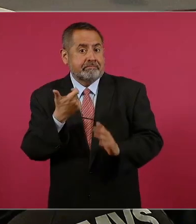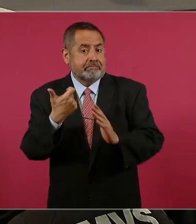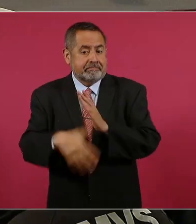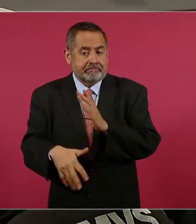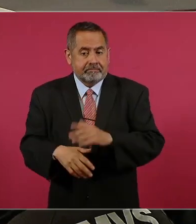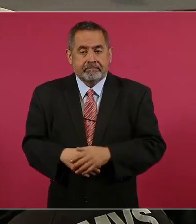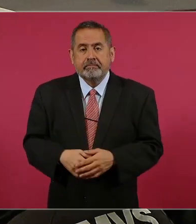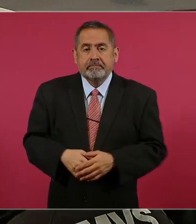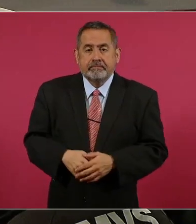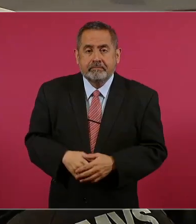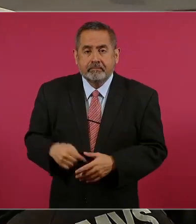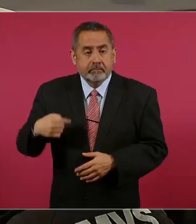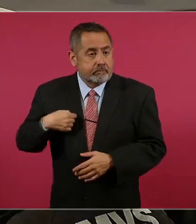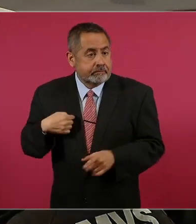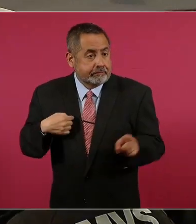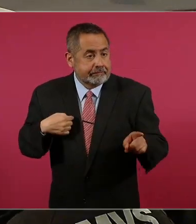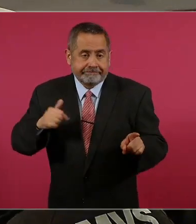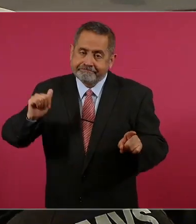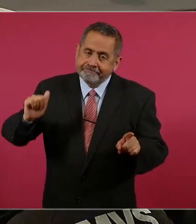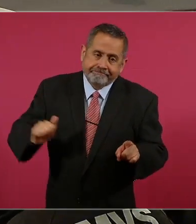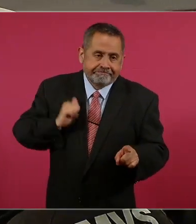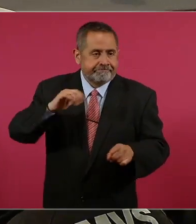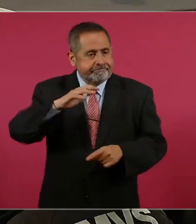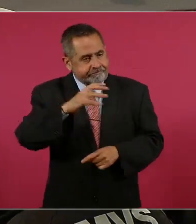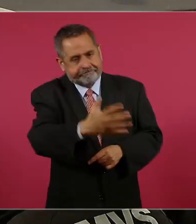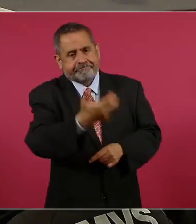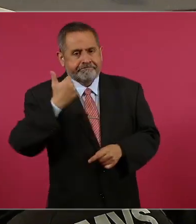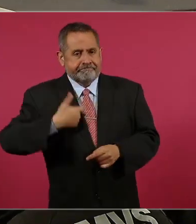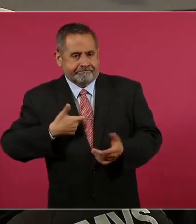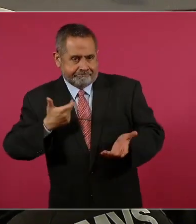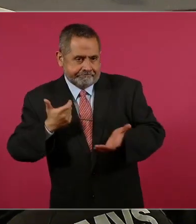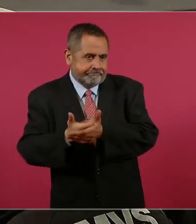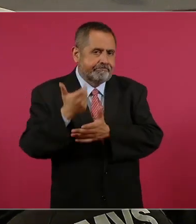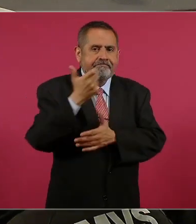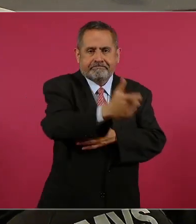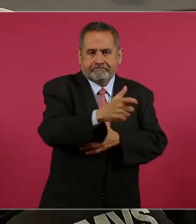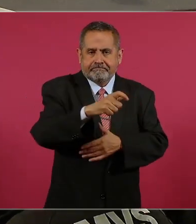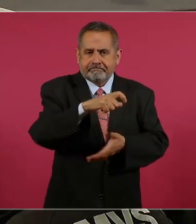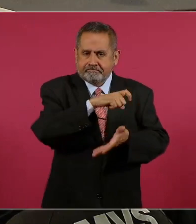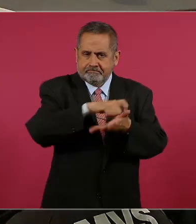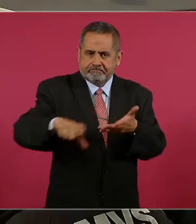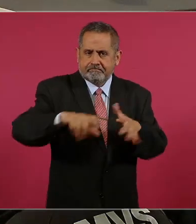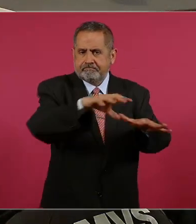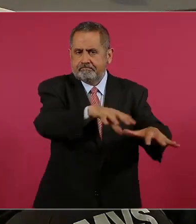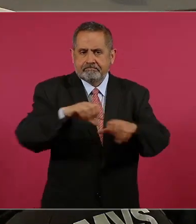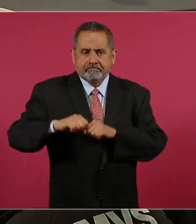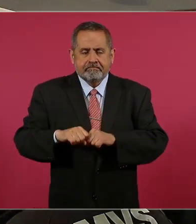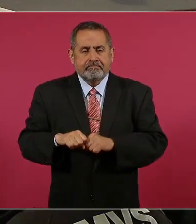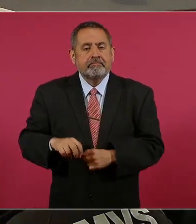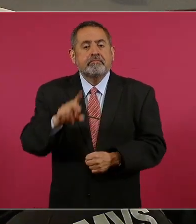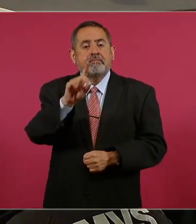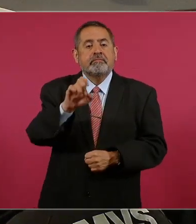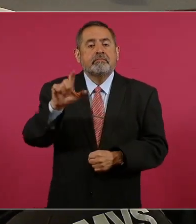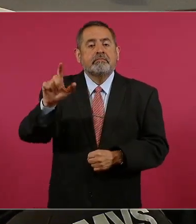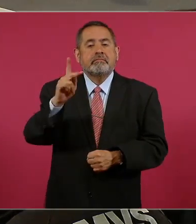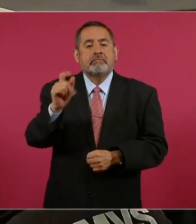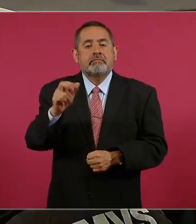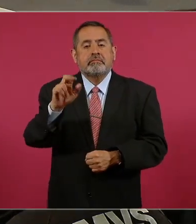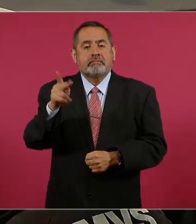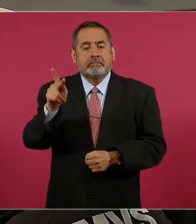y nosotros aprovechamos esa circunstancia y compramos esta, Deer